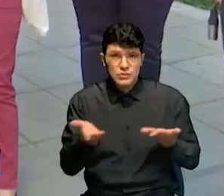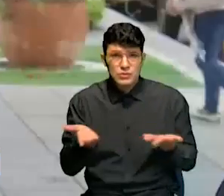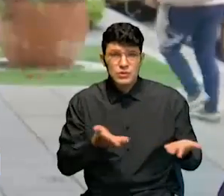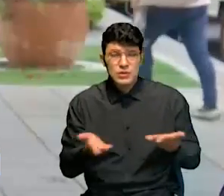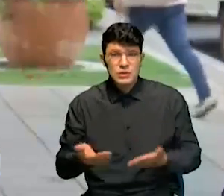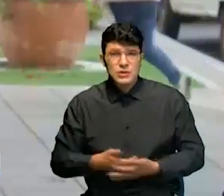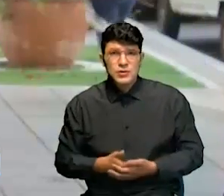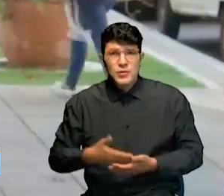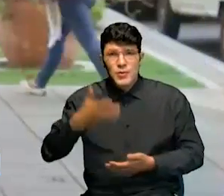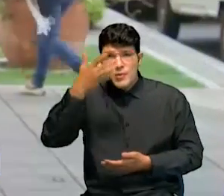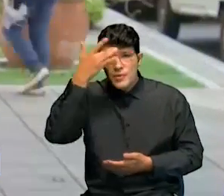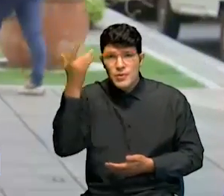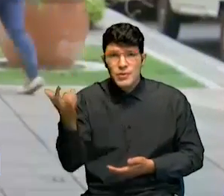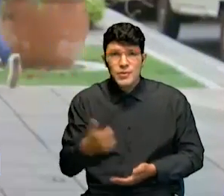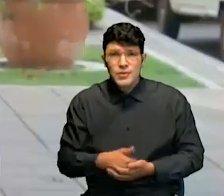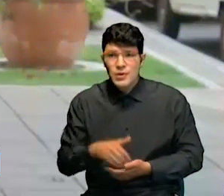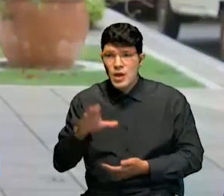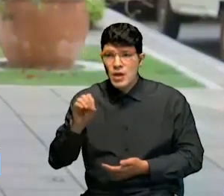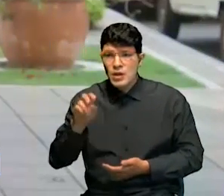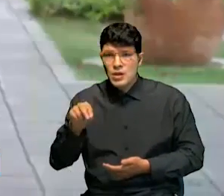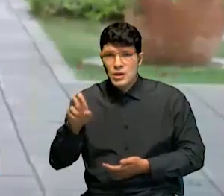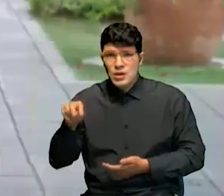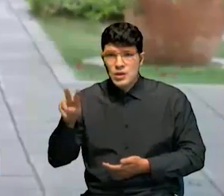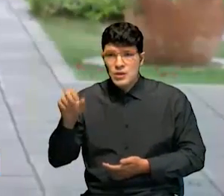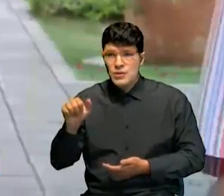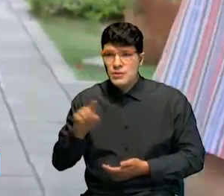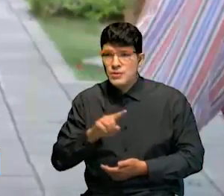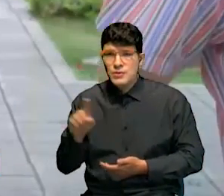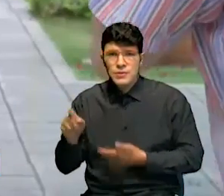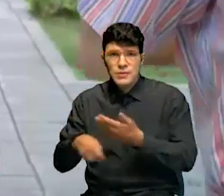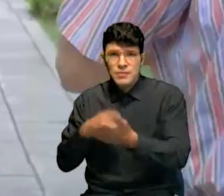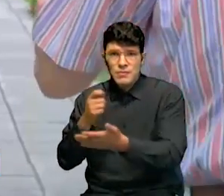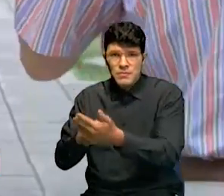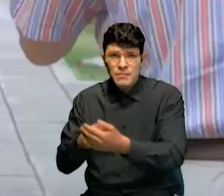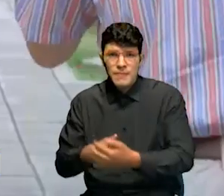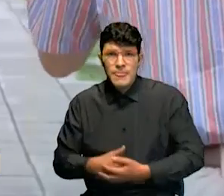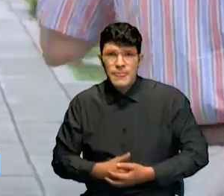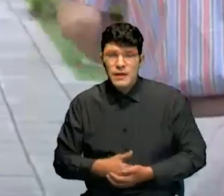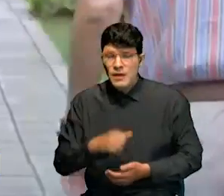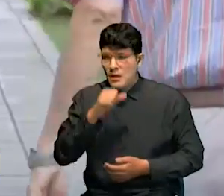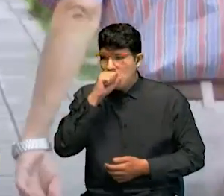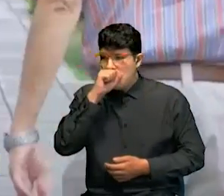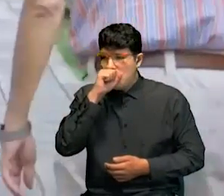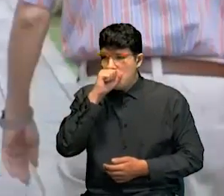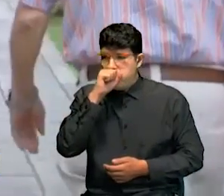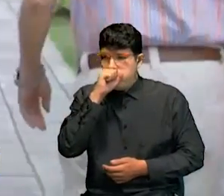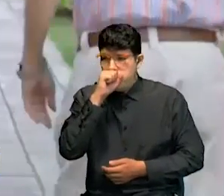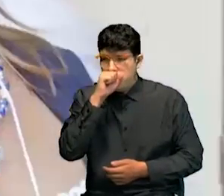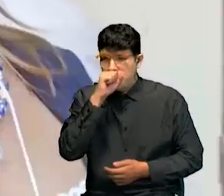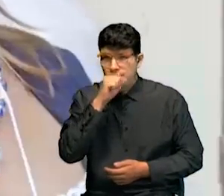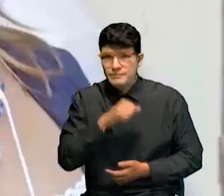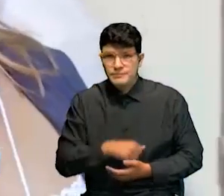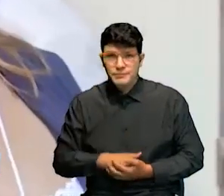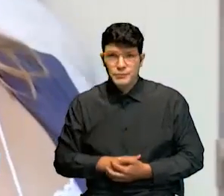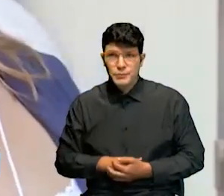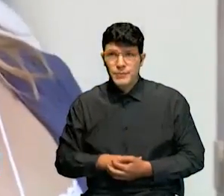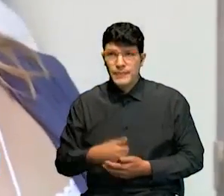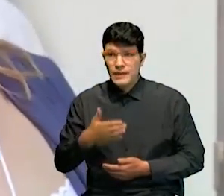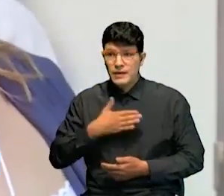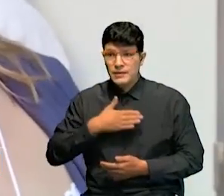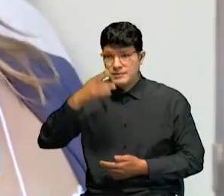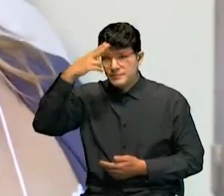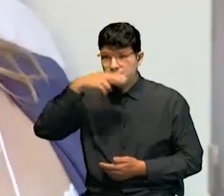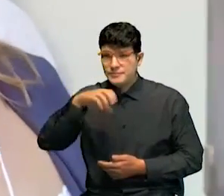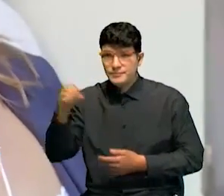porque como ya no le está pagando en mi caso que mi hijo recibe de equinoterapia de